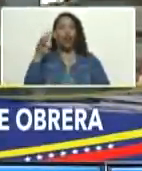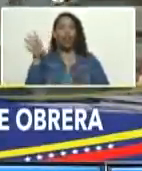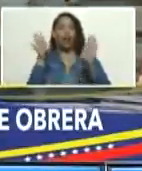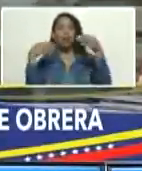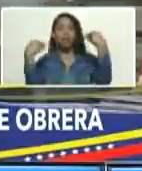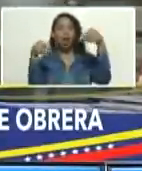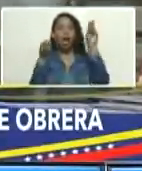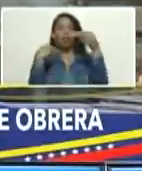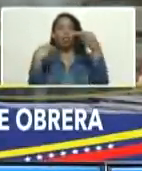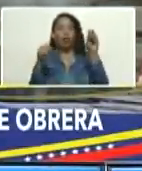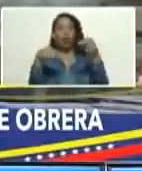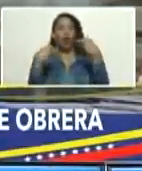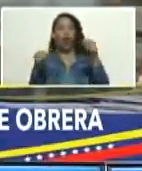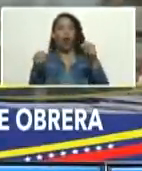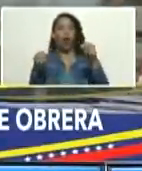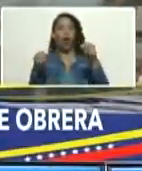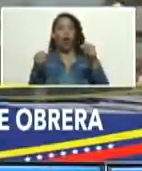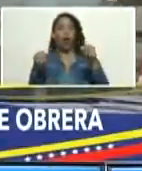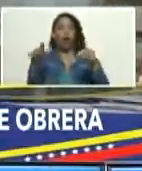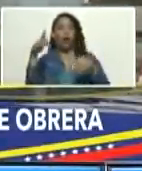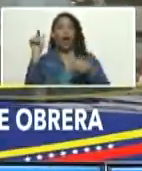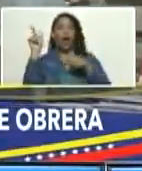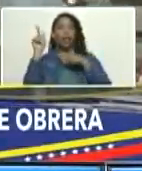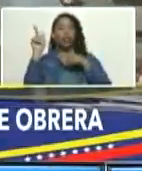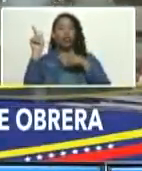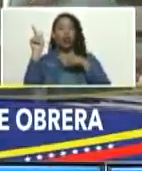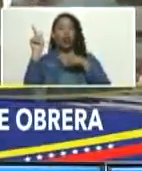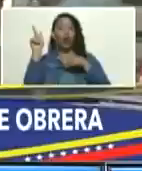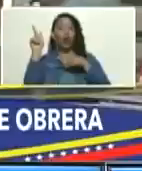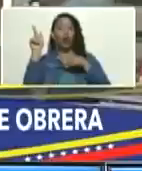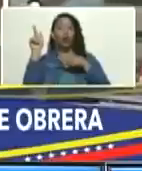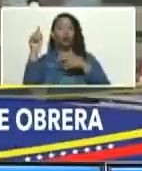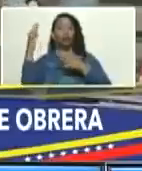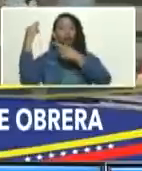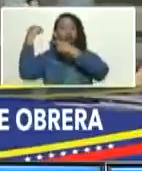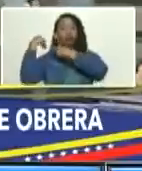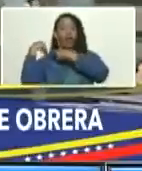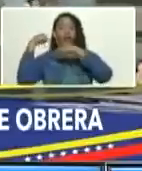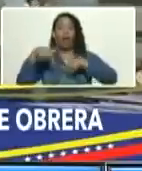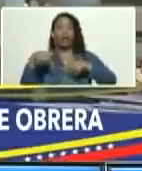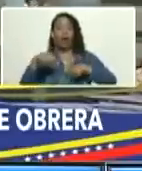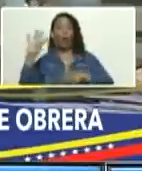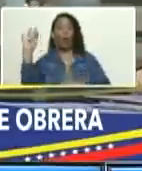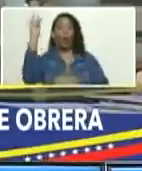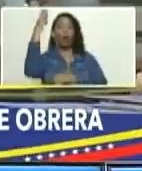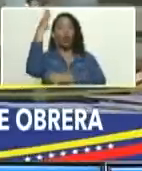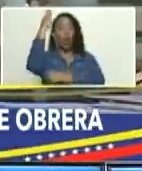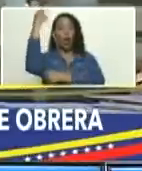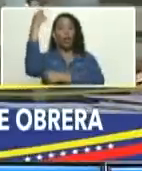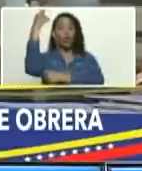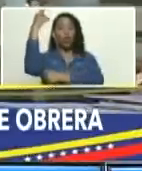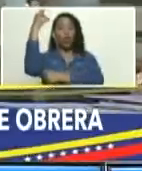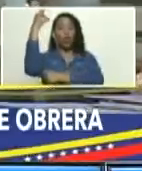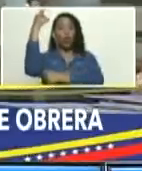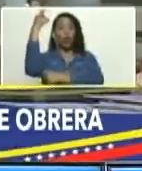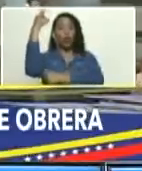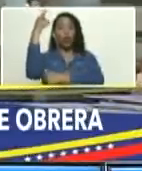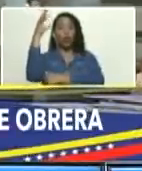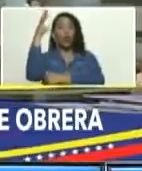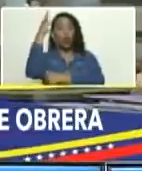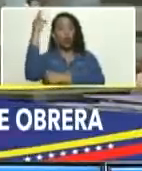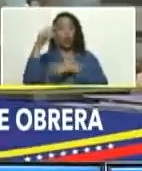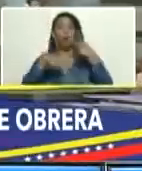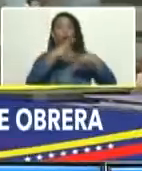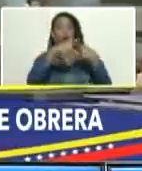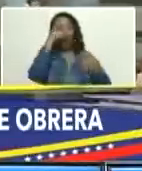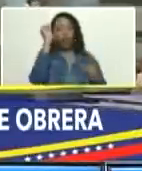Plástico, que son precisamente los anfitriones de este cuarto congreso de los Consejos Productivos